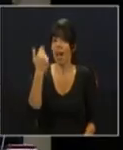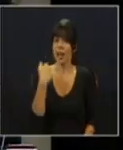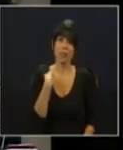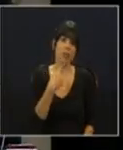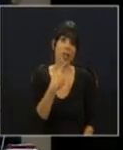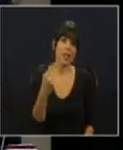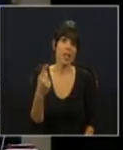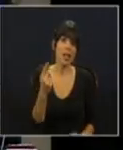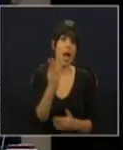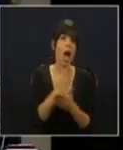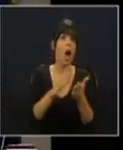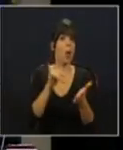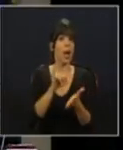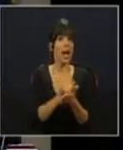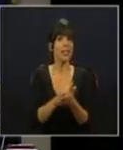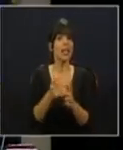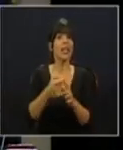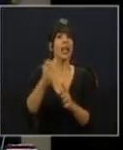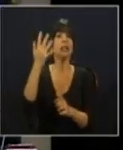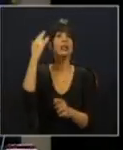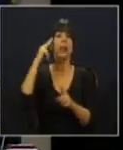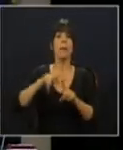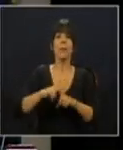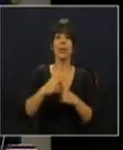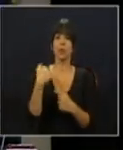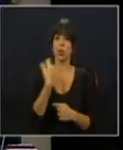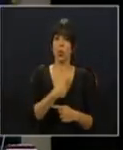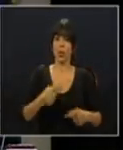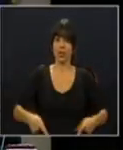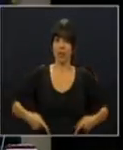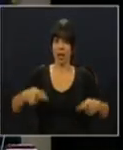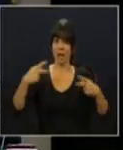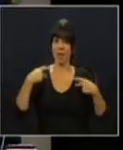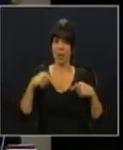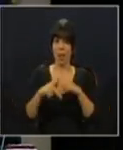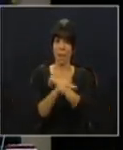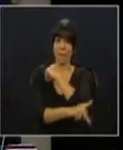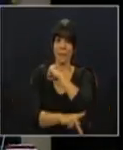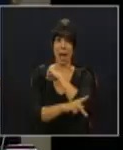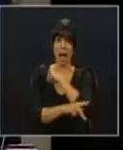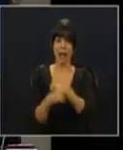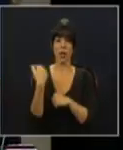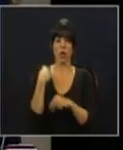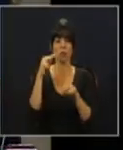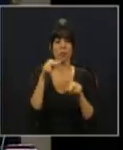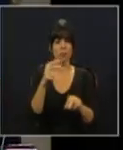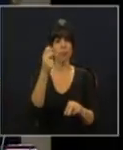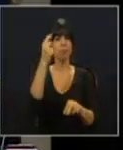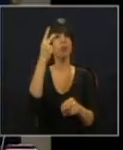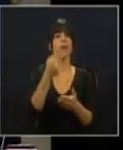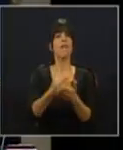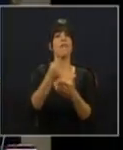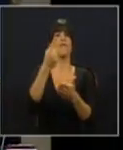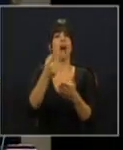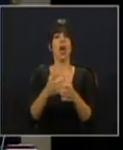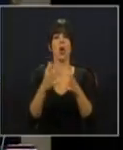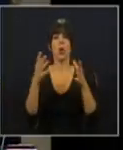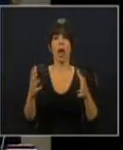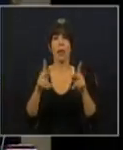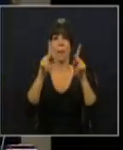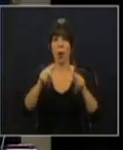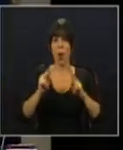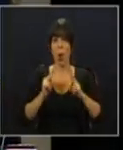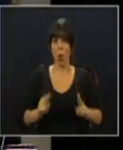y a pesar de eso, desde los inicios de nuestra vida republicana, entendimos el valor superior de la dignidad de la persona